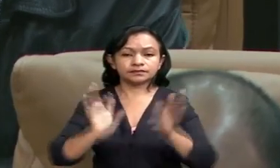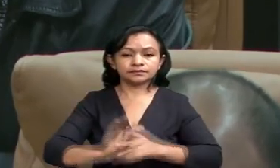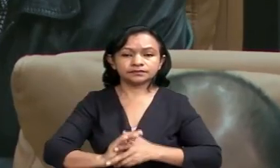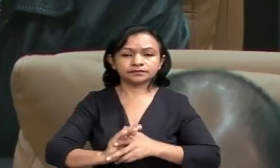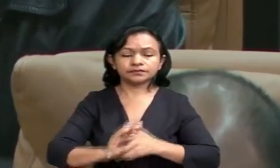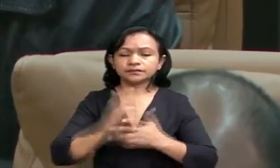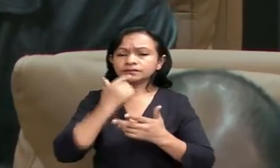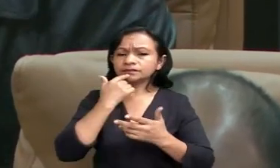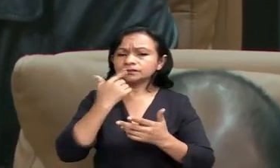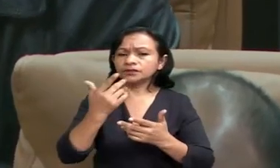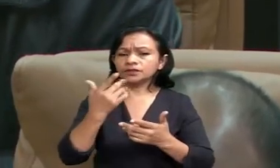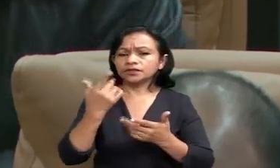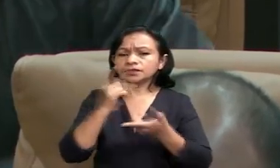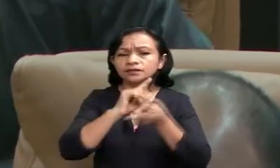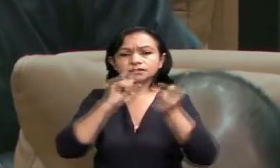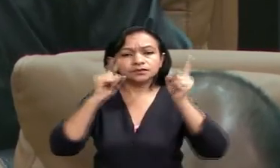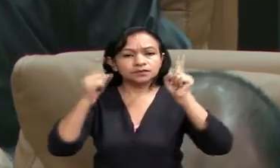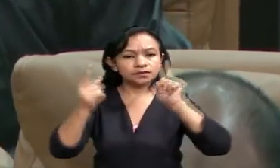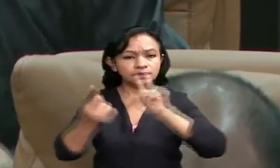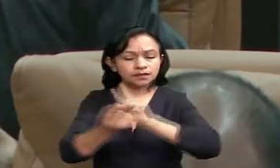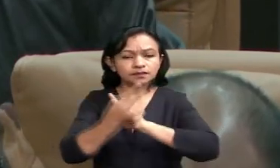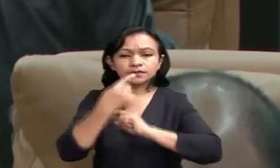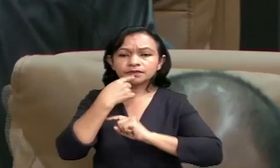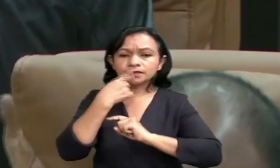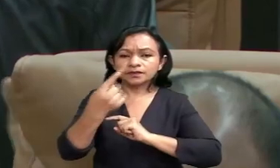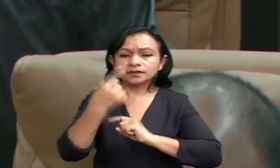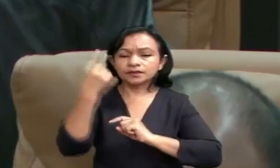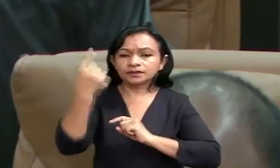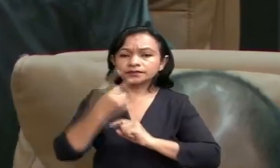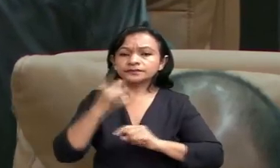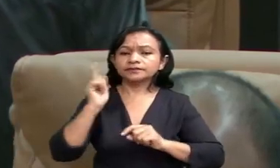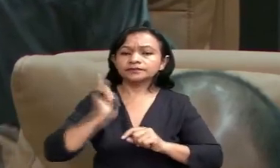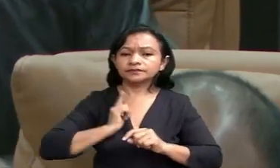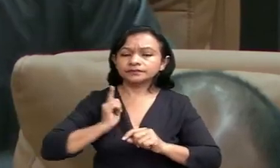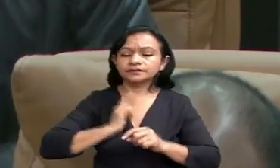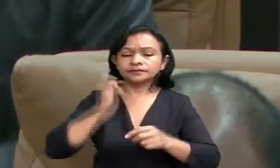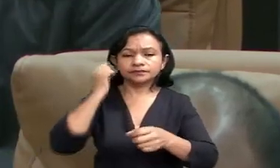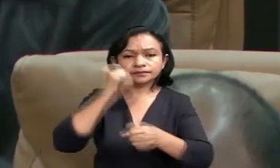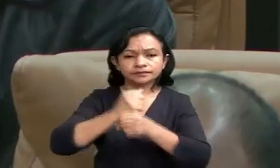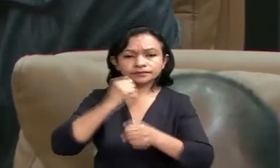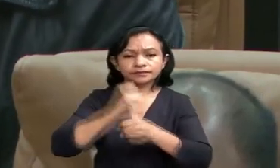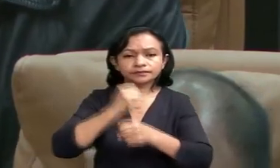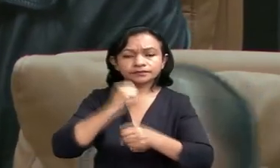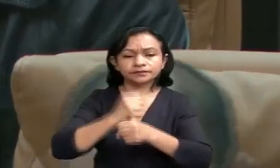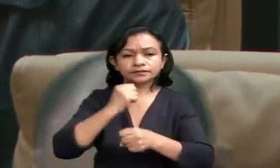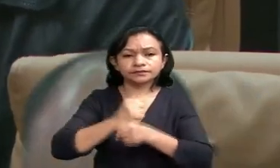¿Por qué decimos que es una reforma que viene a garantizar el empleo?